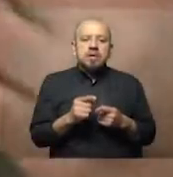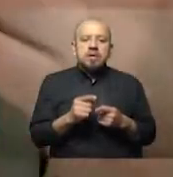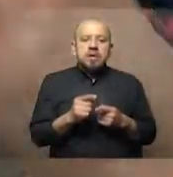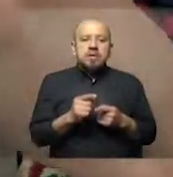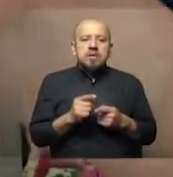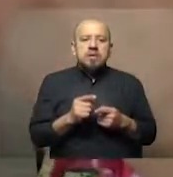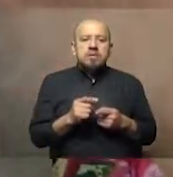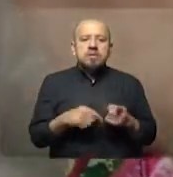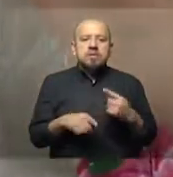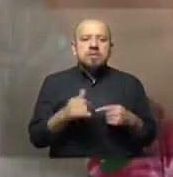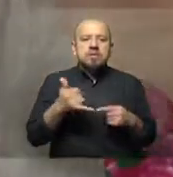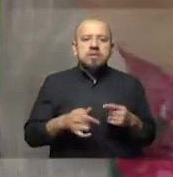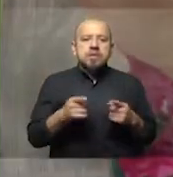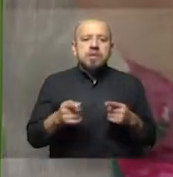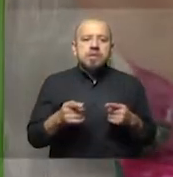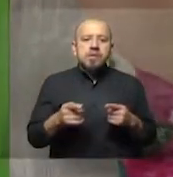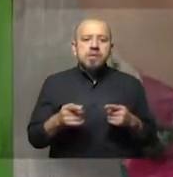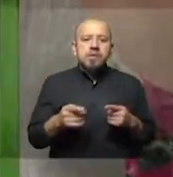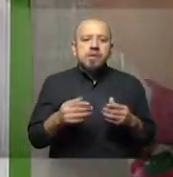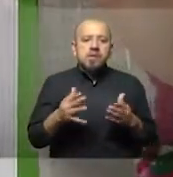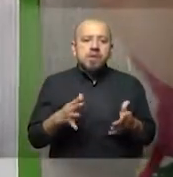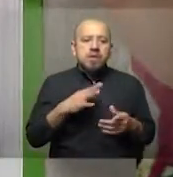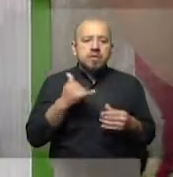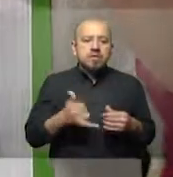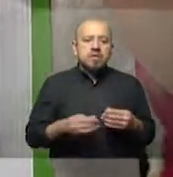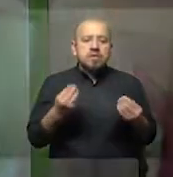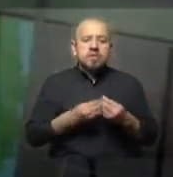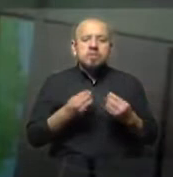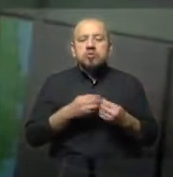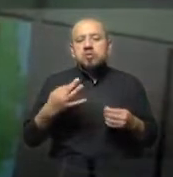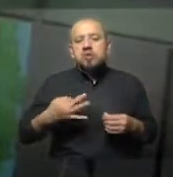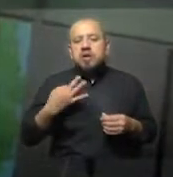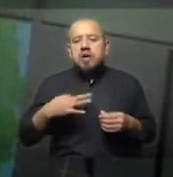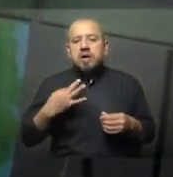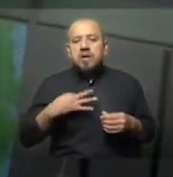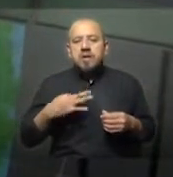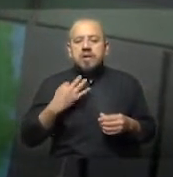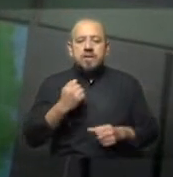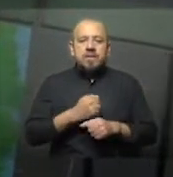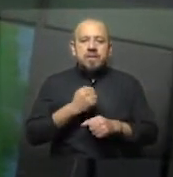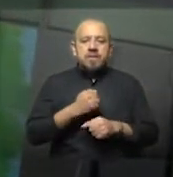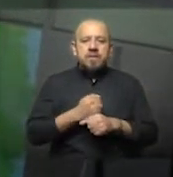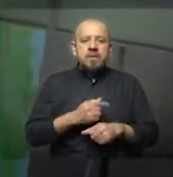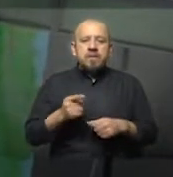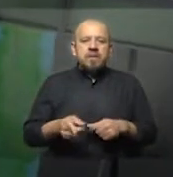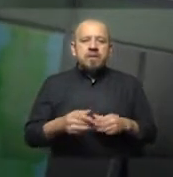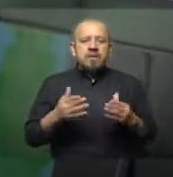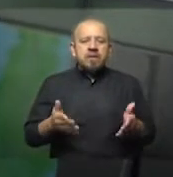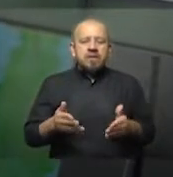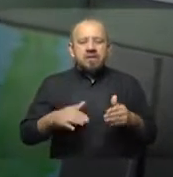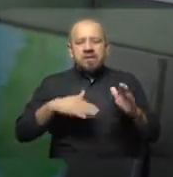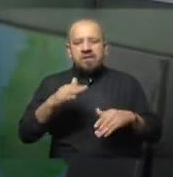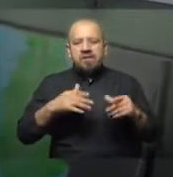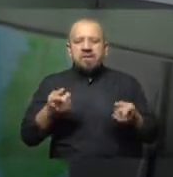que este libro tiene como un viaje de muchos años verdad este y bueno y ella cada tanto le